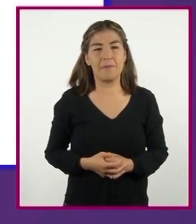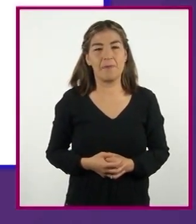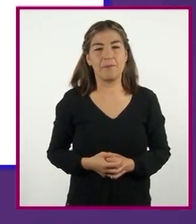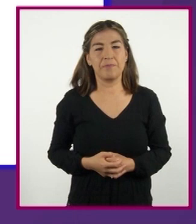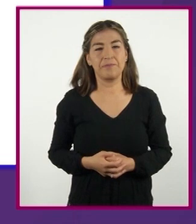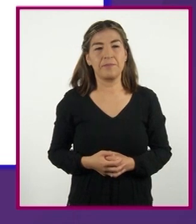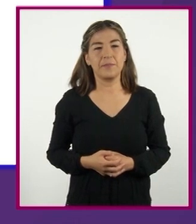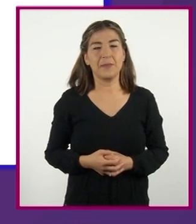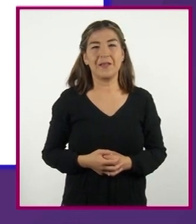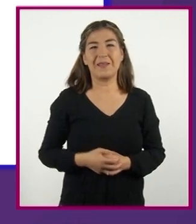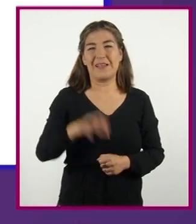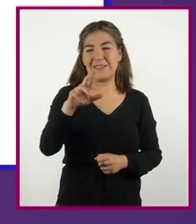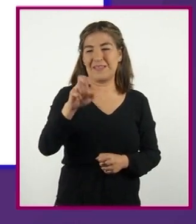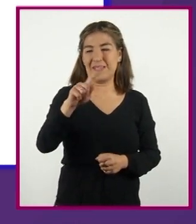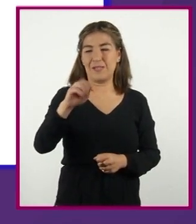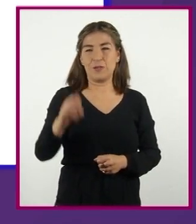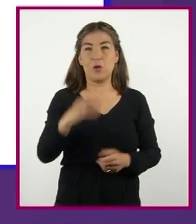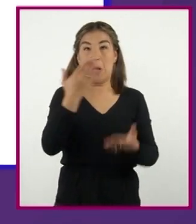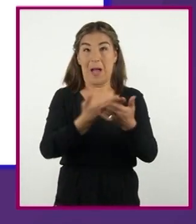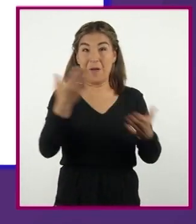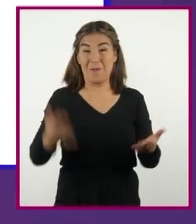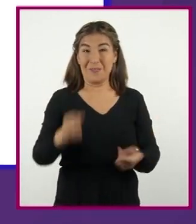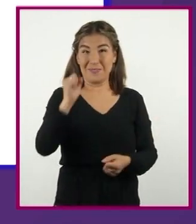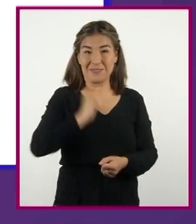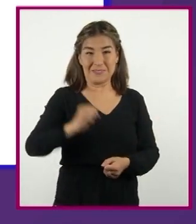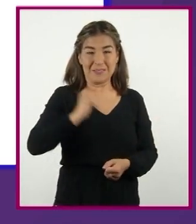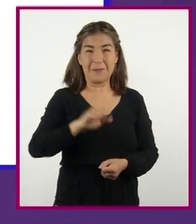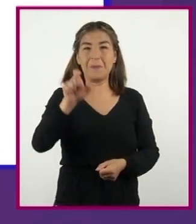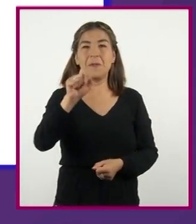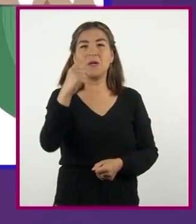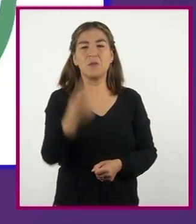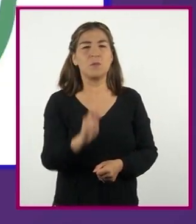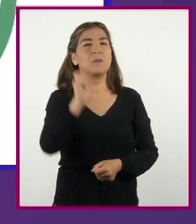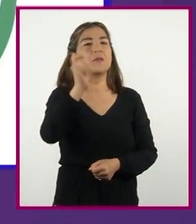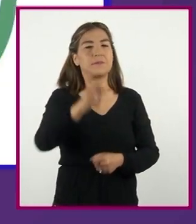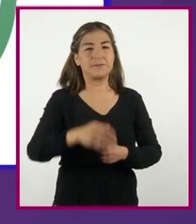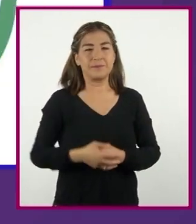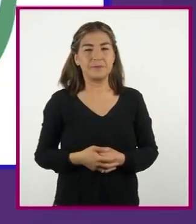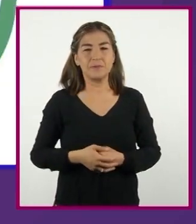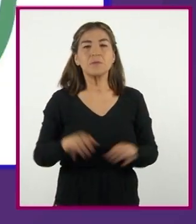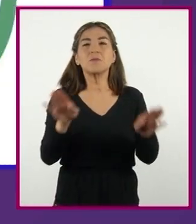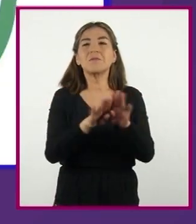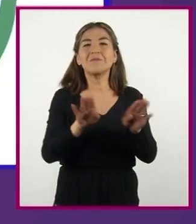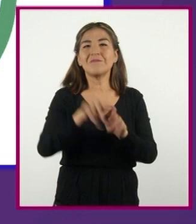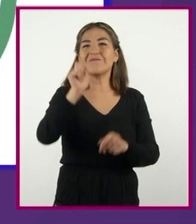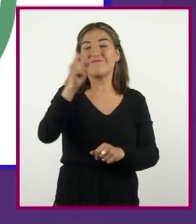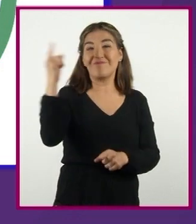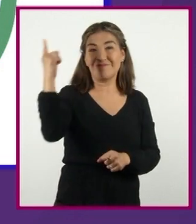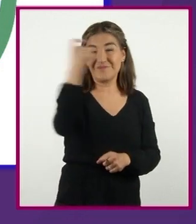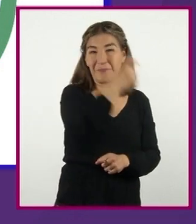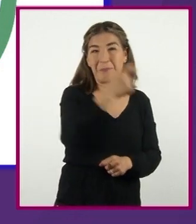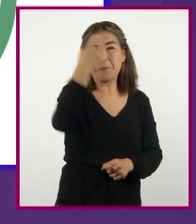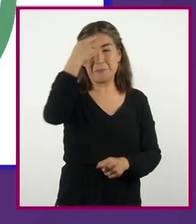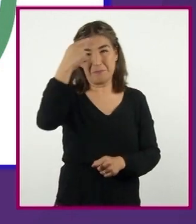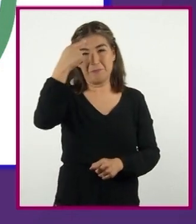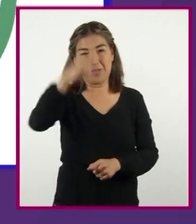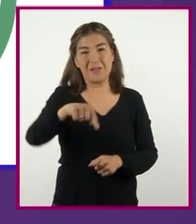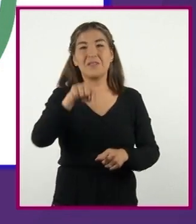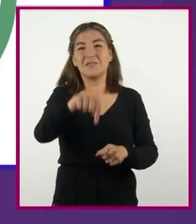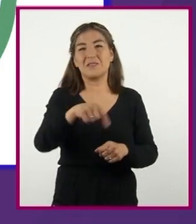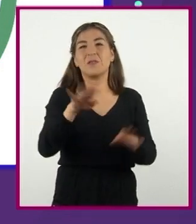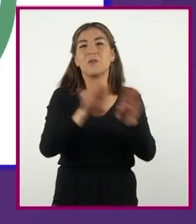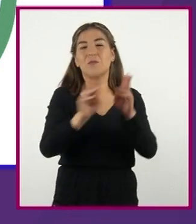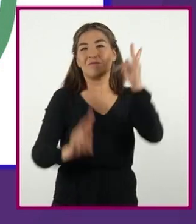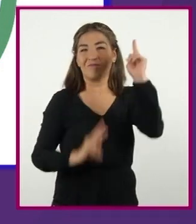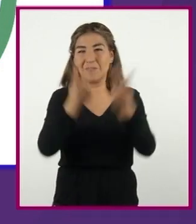Entre los retos globales del presente siglo, se suelen mencionar aquellos que repercuten de manera directa sobre los sistemas